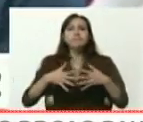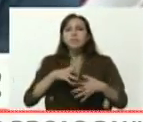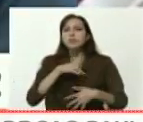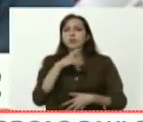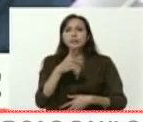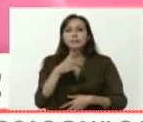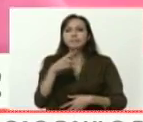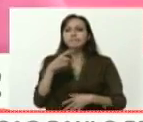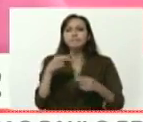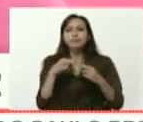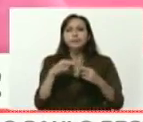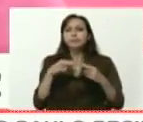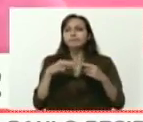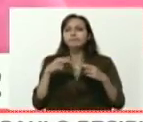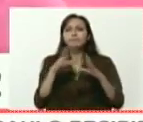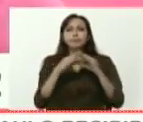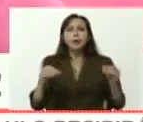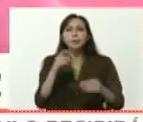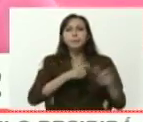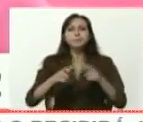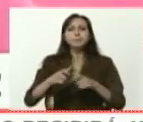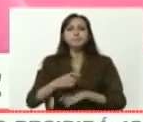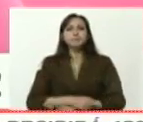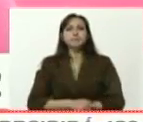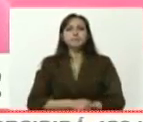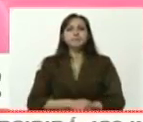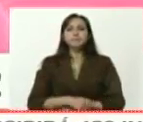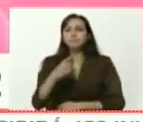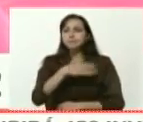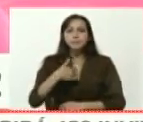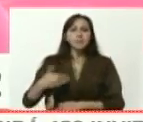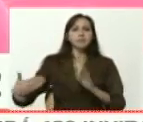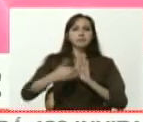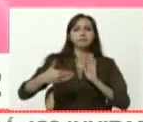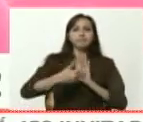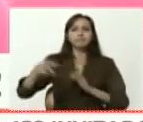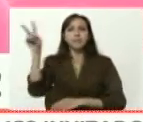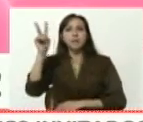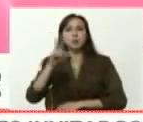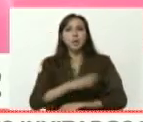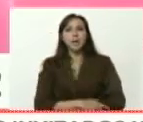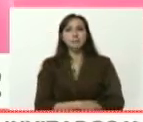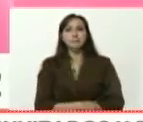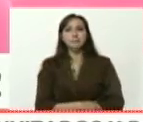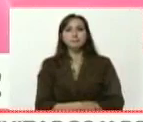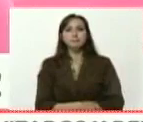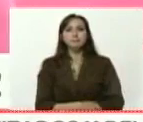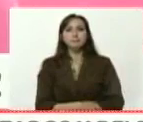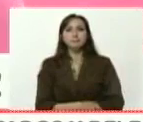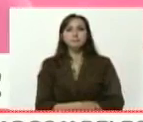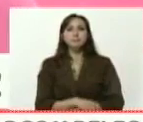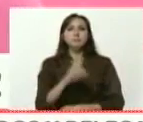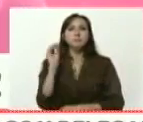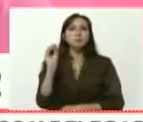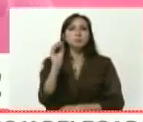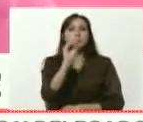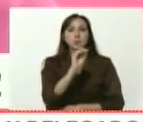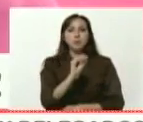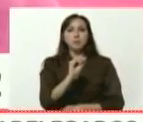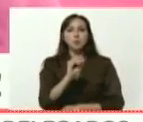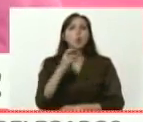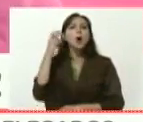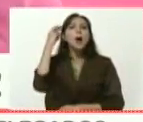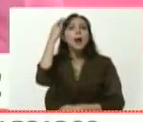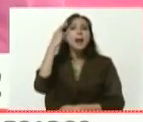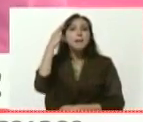conocido la humanidad se apresta a agredir a nuestra patria. Yo los llamo a la